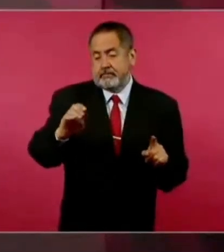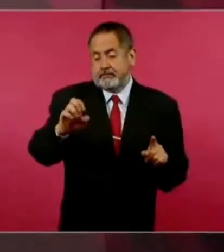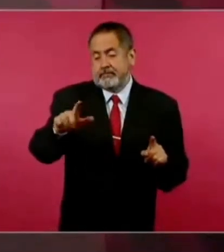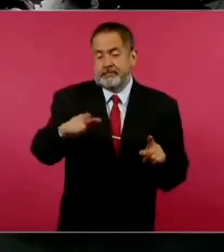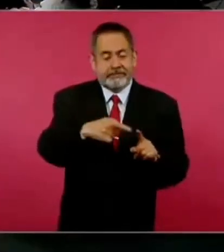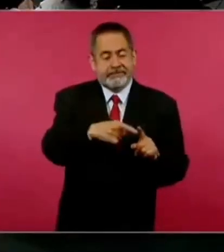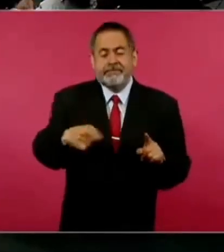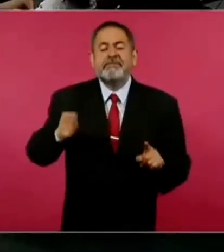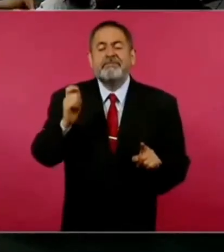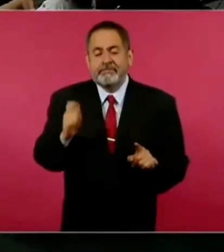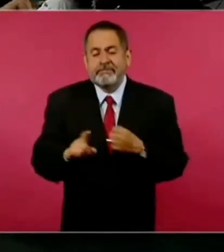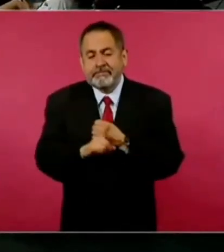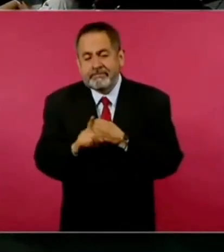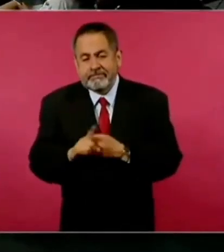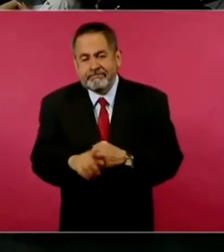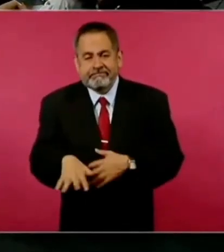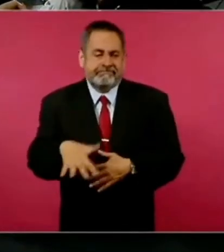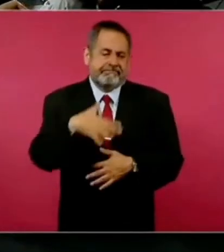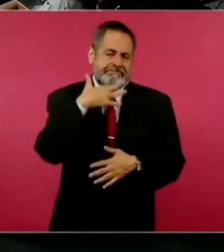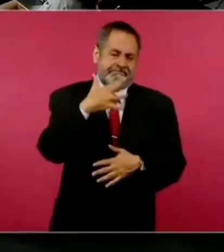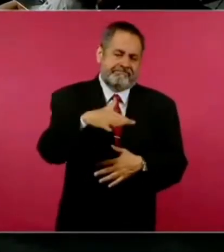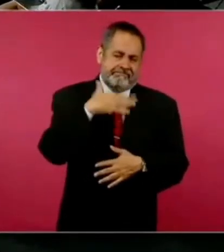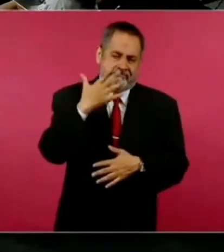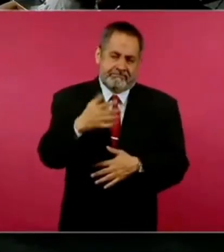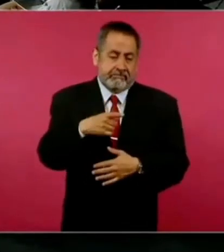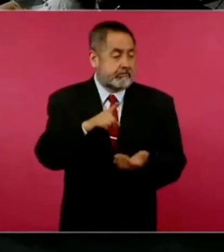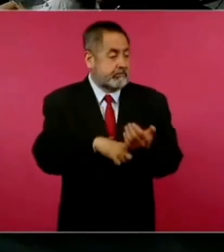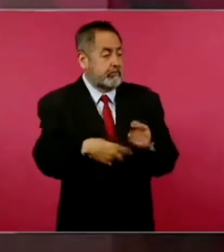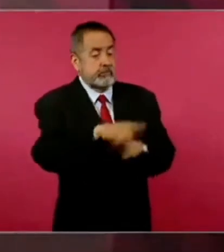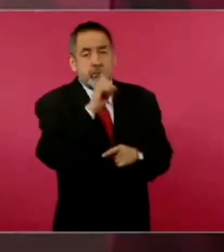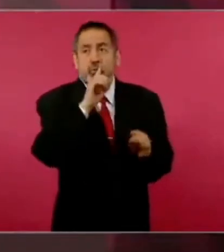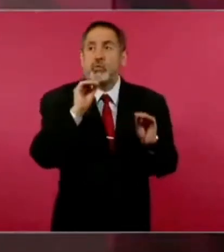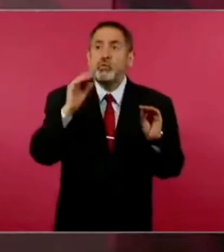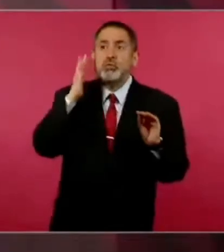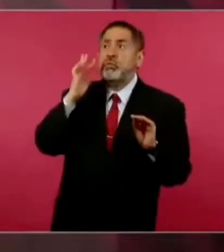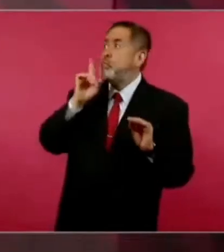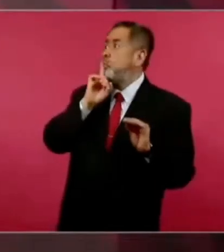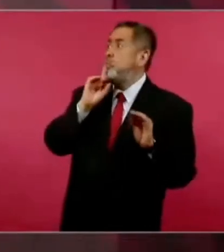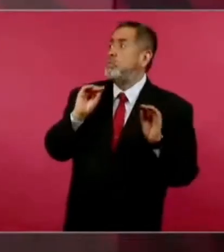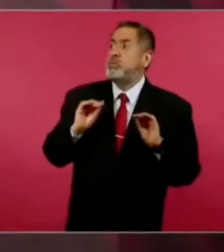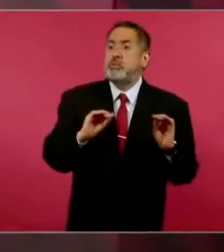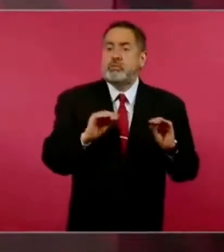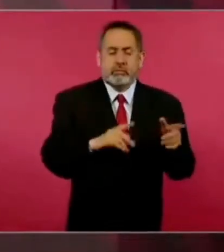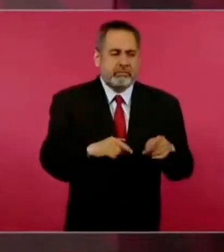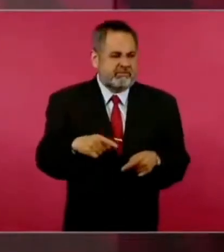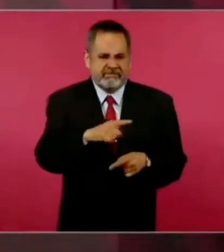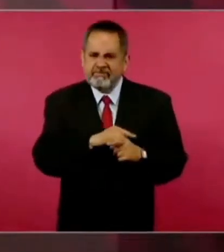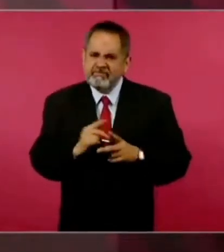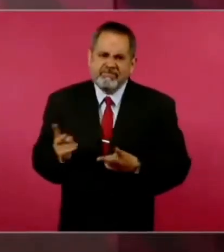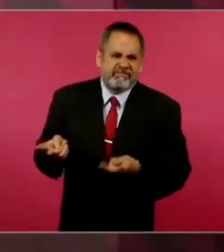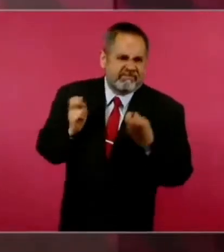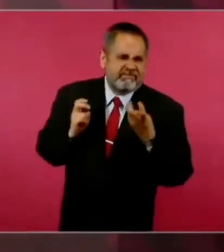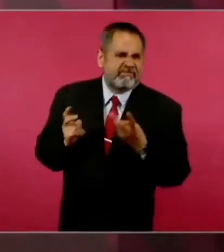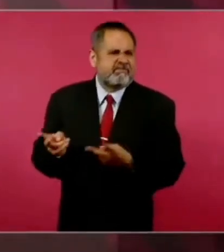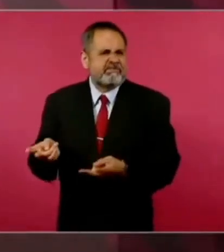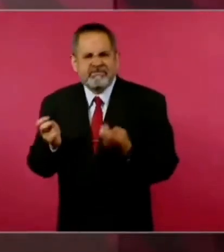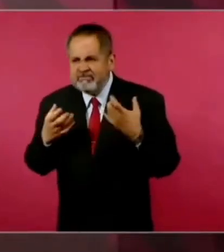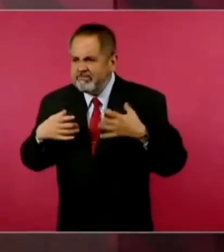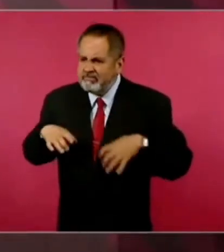el problema de la corrupción. Nadie hablaba de eso cuando se dedicaron a saquear a México.